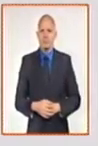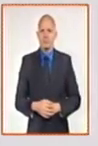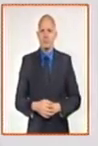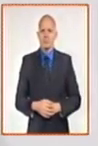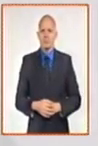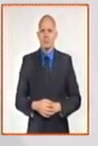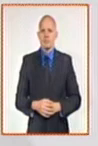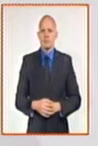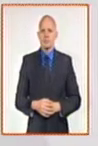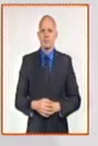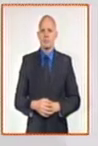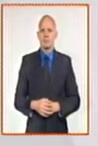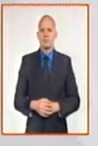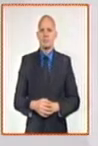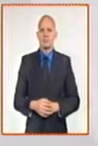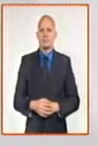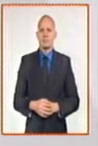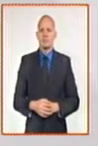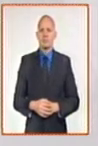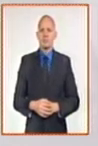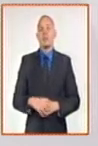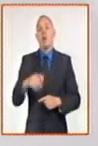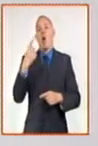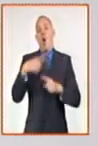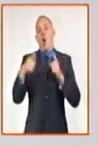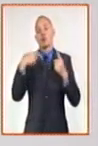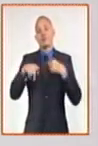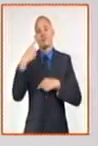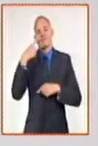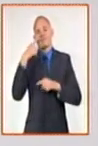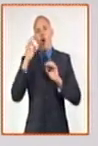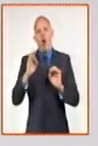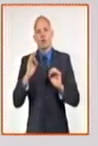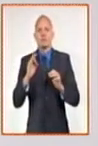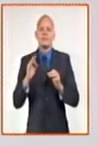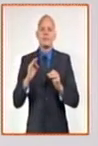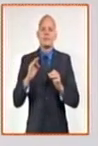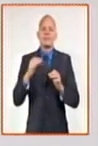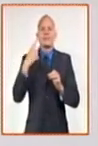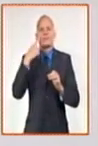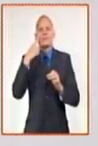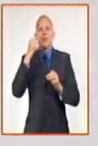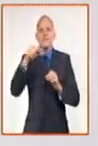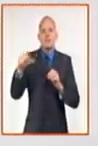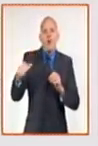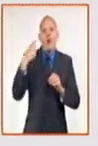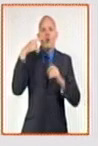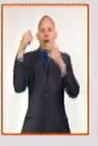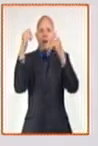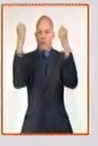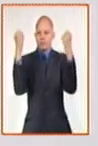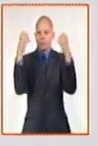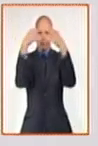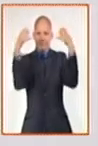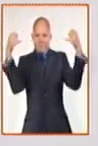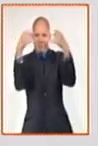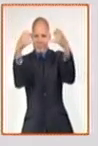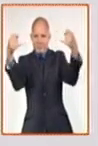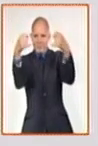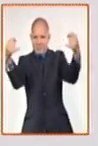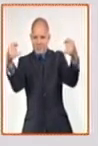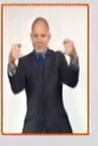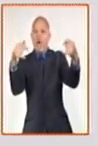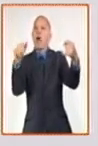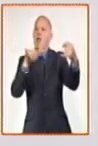fundamental la red de 33.000 volt, y en la red, la línea de distribución primaria, que son las que están más cerca a los consumidores, que son las